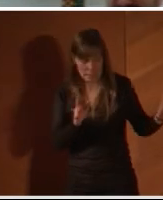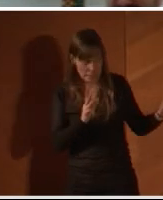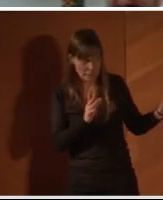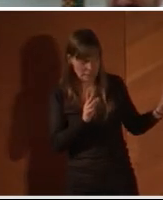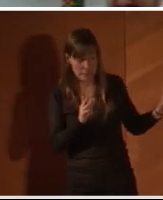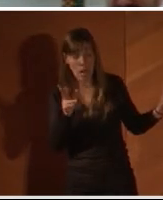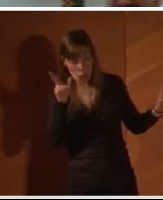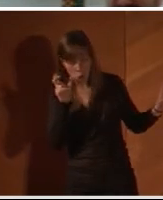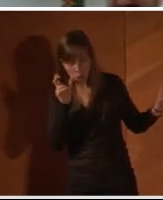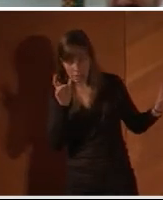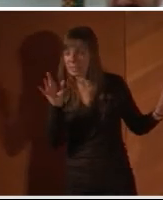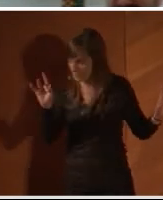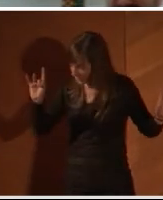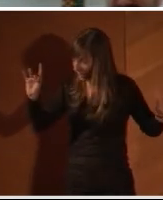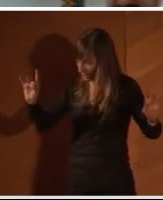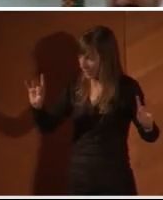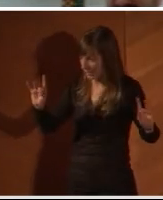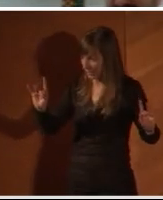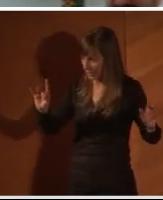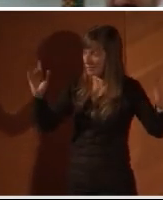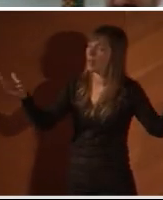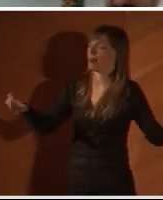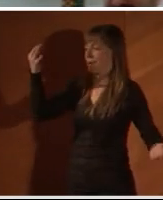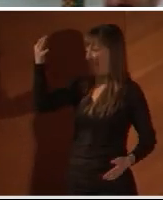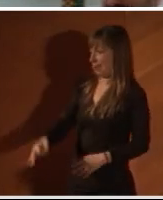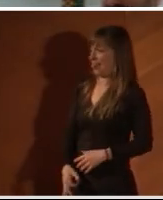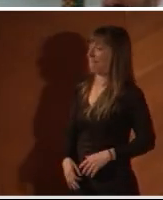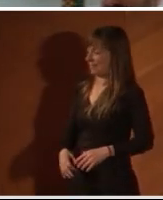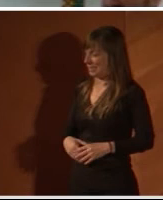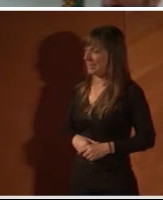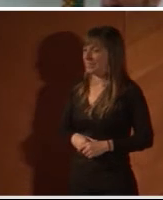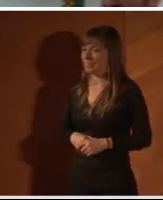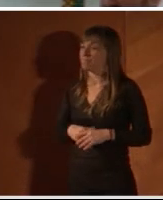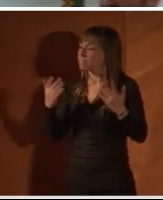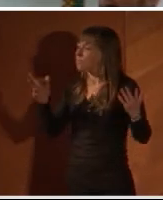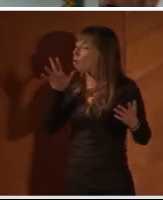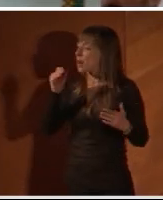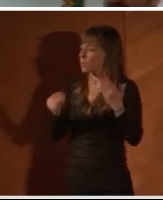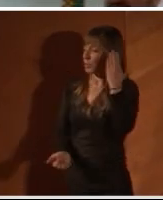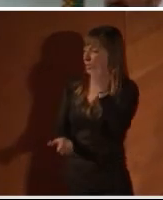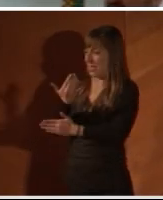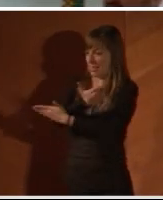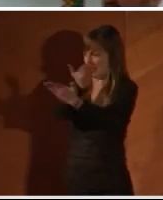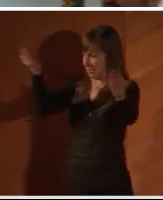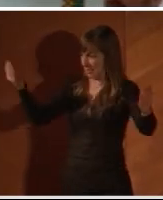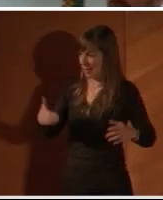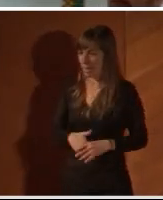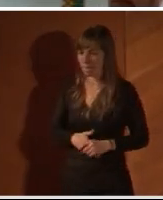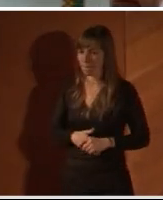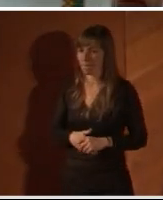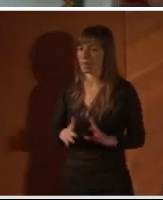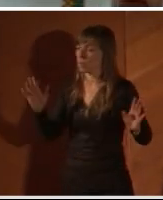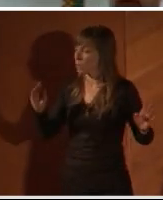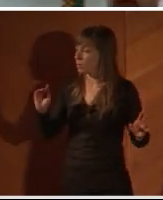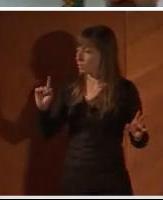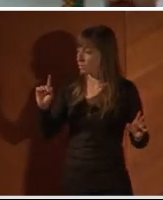¿Hola? Te escuchamos bien. Sí, te escuchamos. Adelante. Ah, vale. Hola, buenos días a todas. Bueno, en